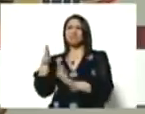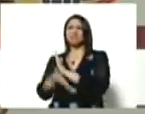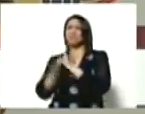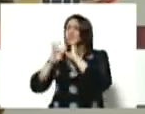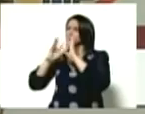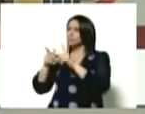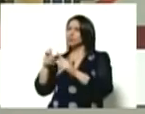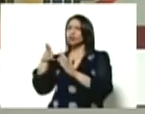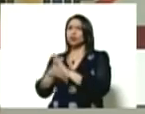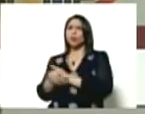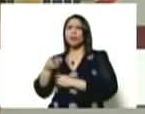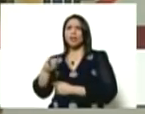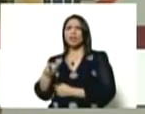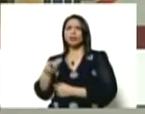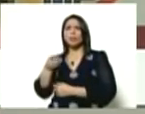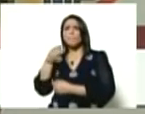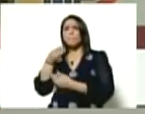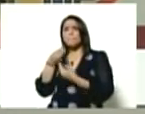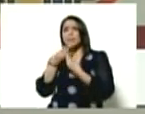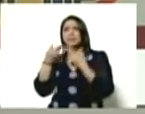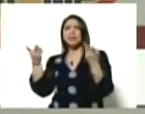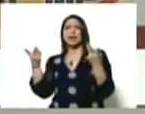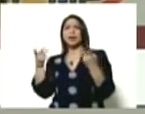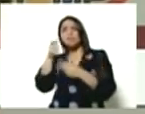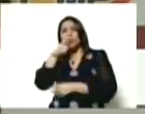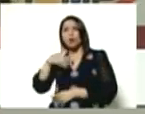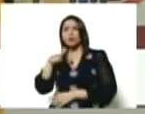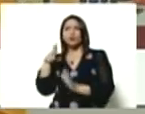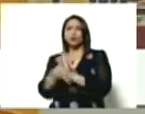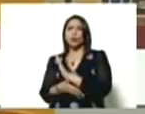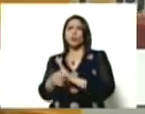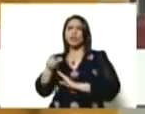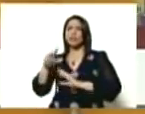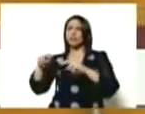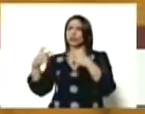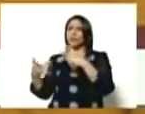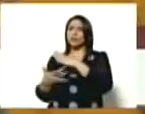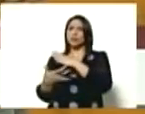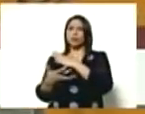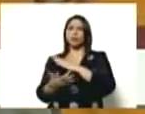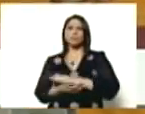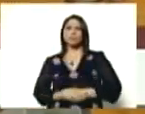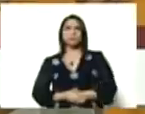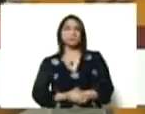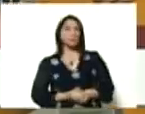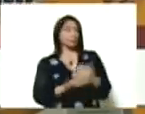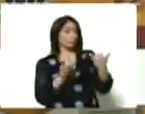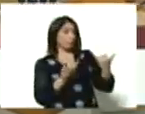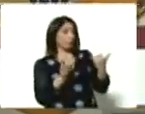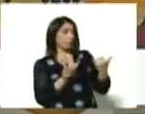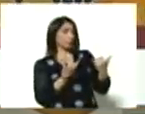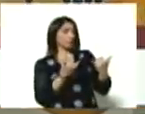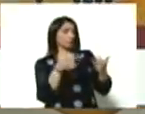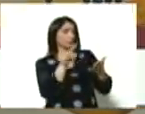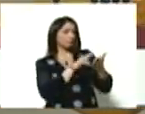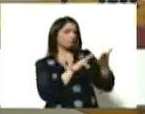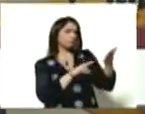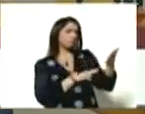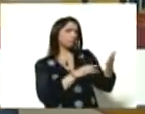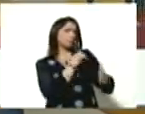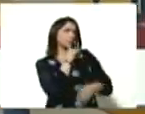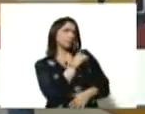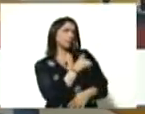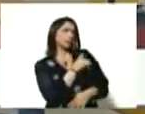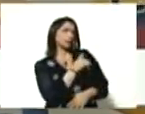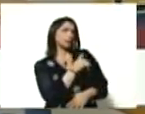qué mensaje puede enviar a la población respecto a estas nuevas tecnologías que se están aplicando? Hace poco leí la noticia de que en la República Checa